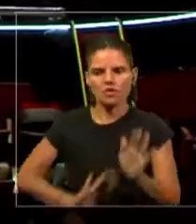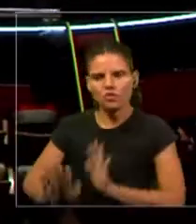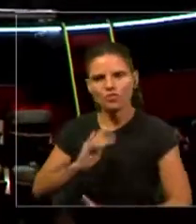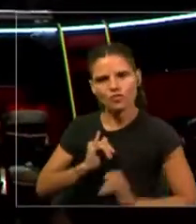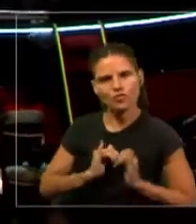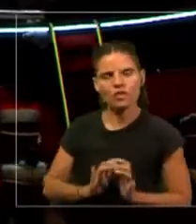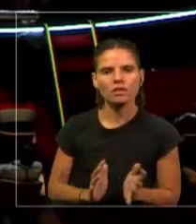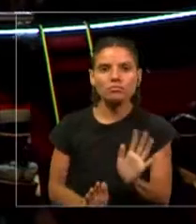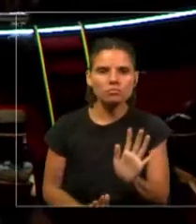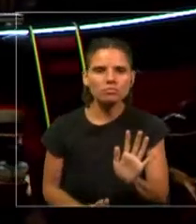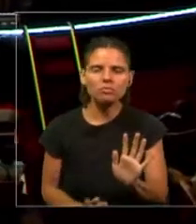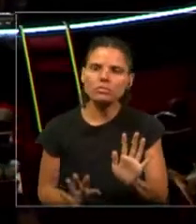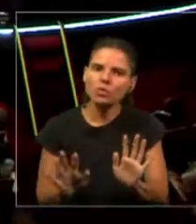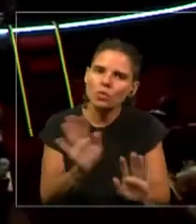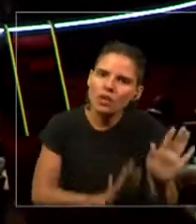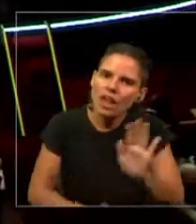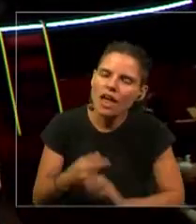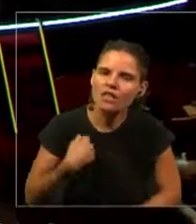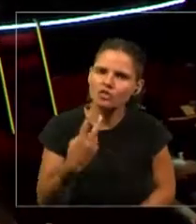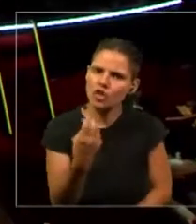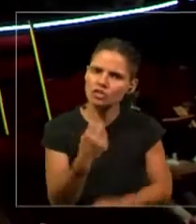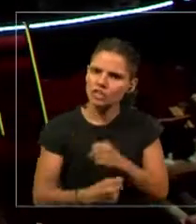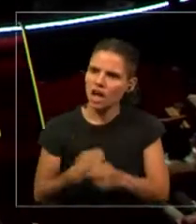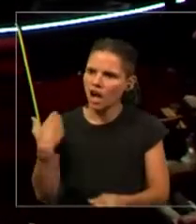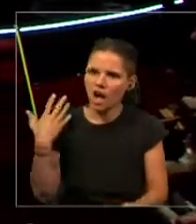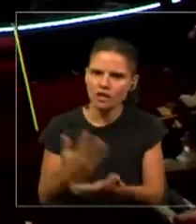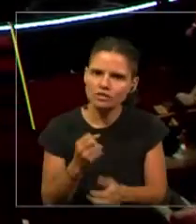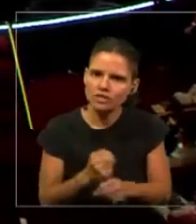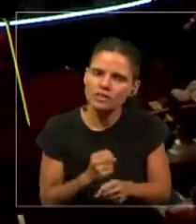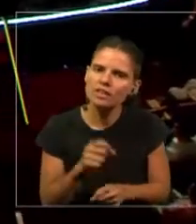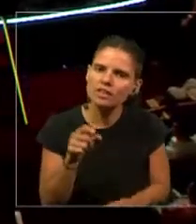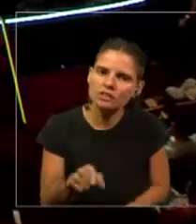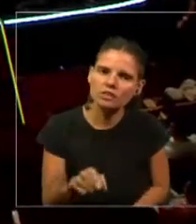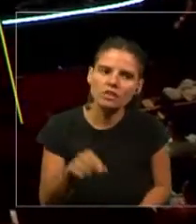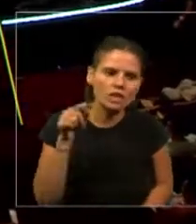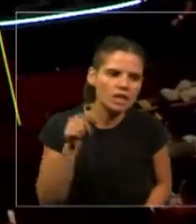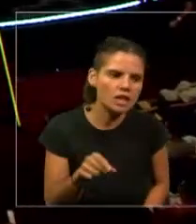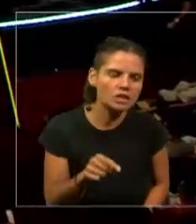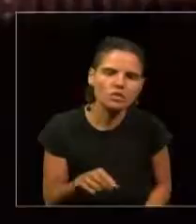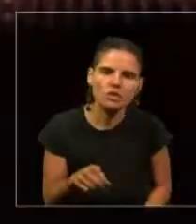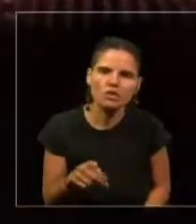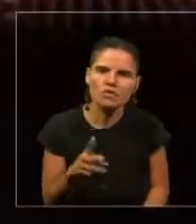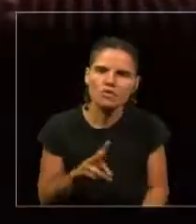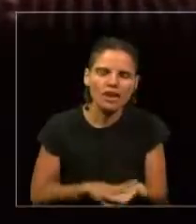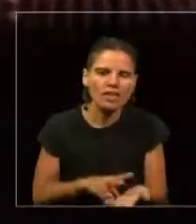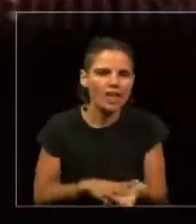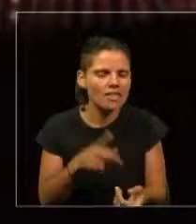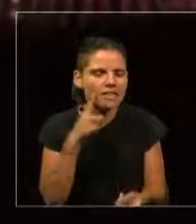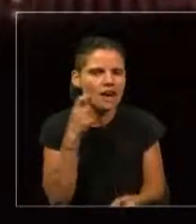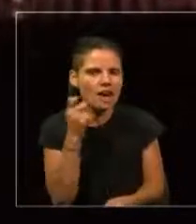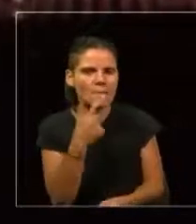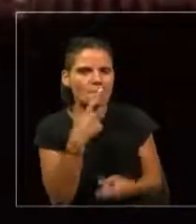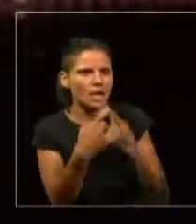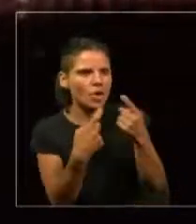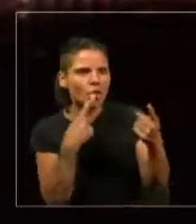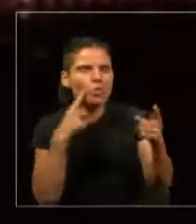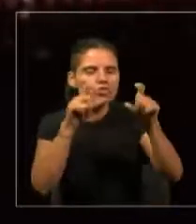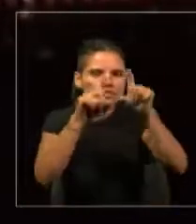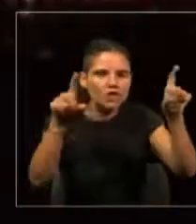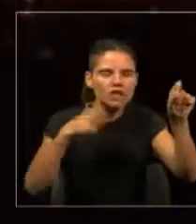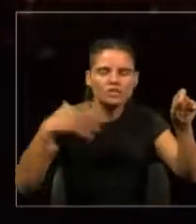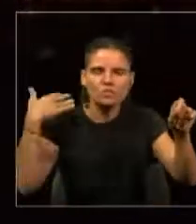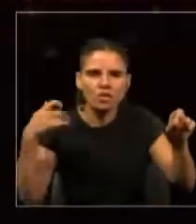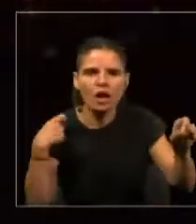hace años, 12 años sobre eso, esto nos oculta las verdaderas preguntas, que son mucho